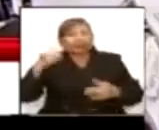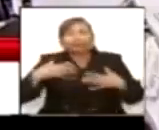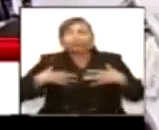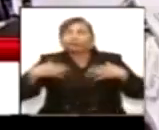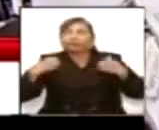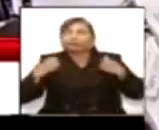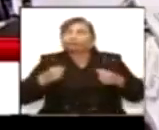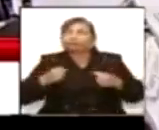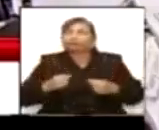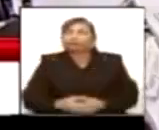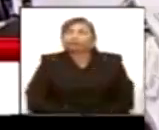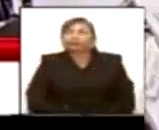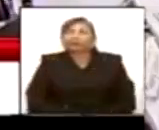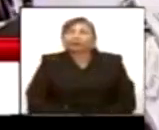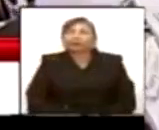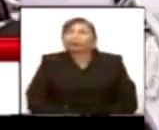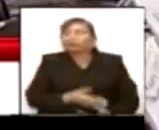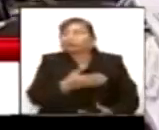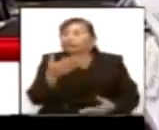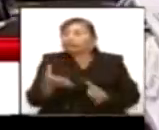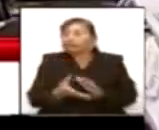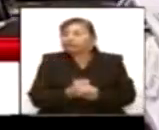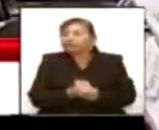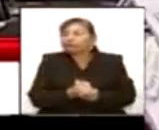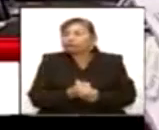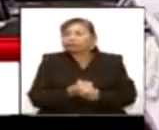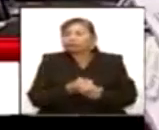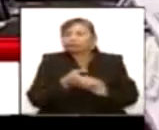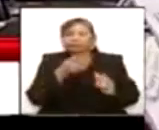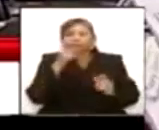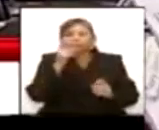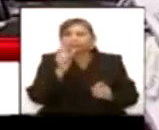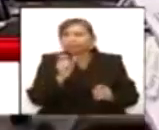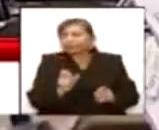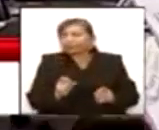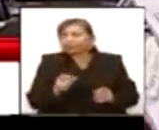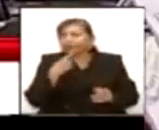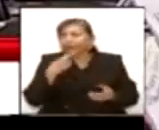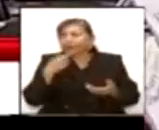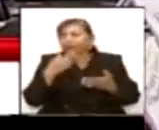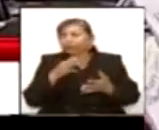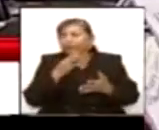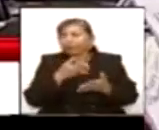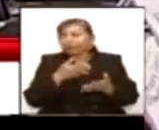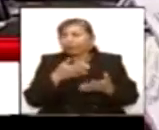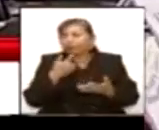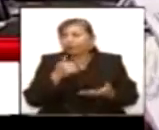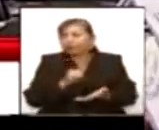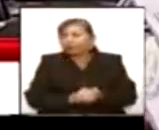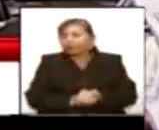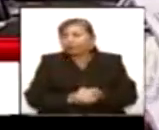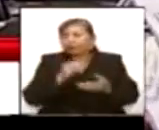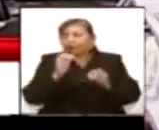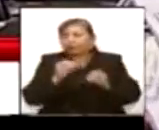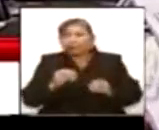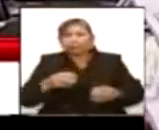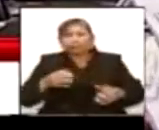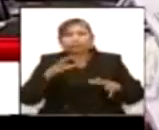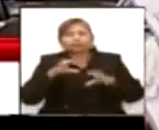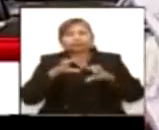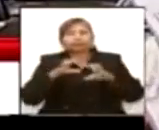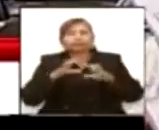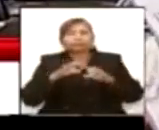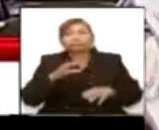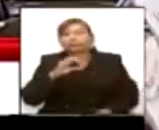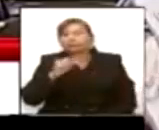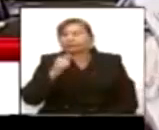salud. Colegas, hay una persona a la que muchos extrañamos que le diagnosticaron cáncer de